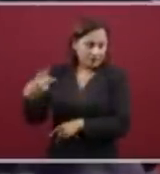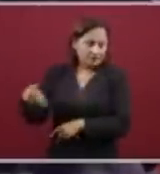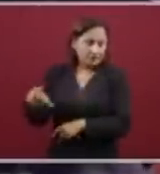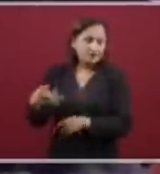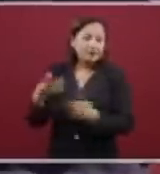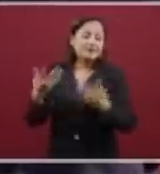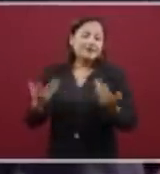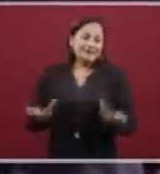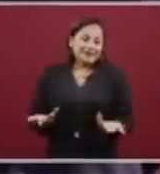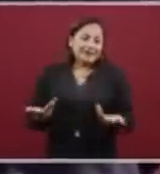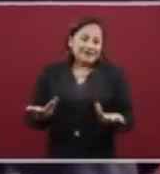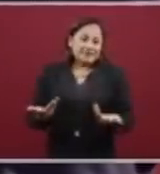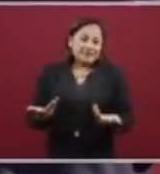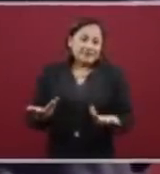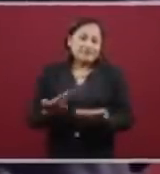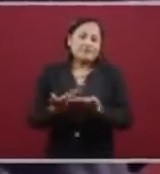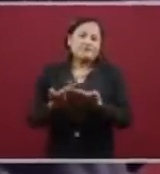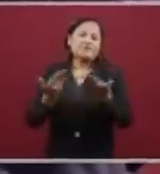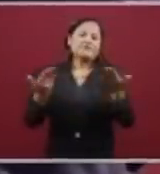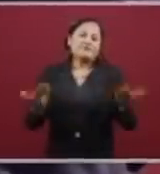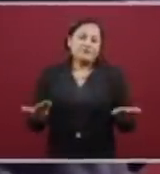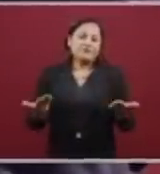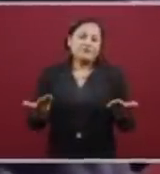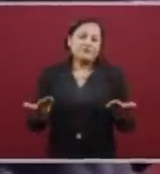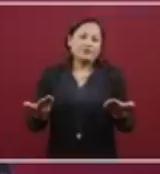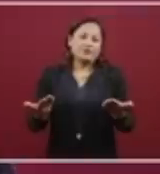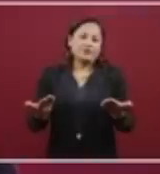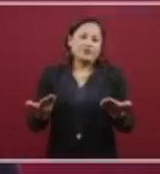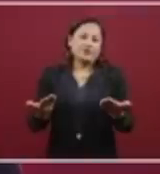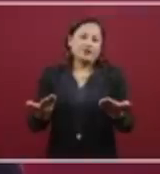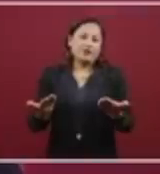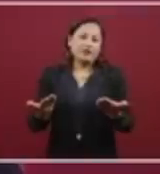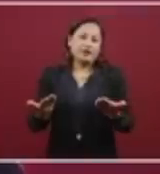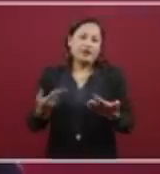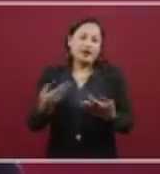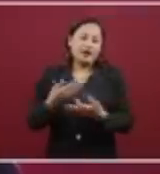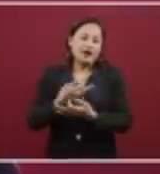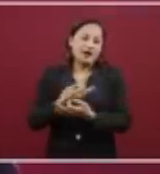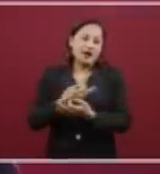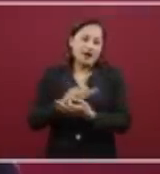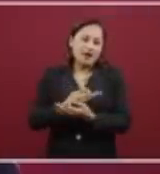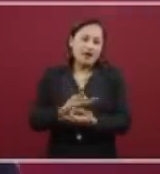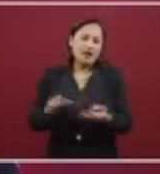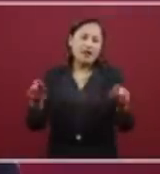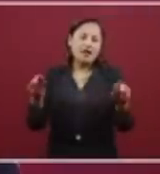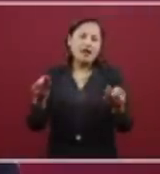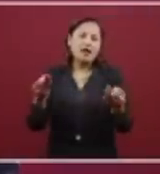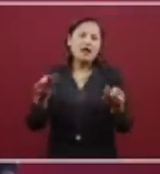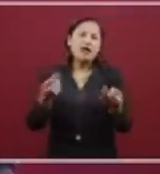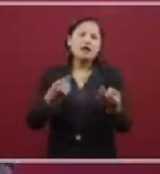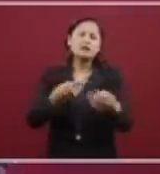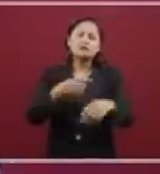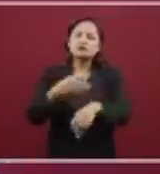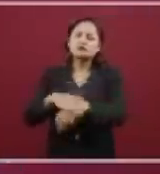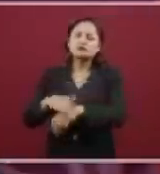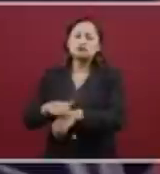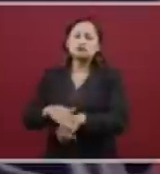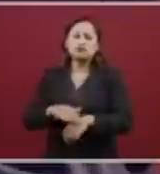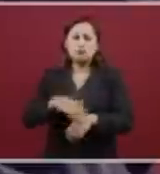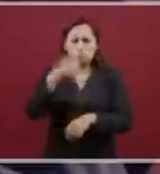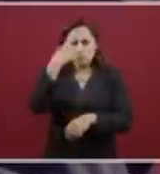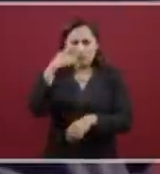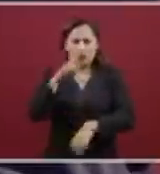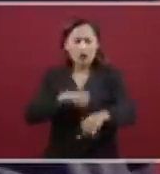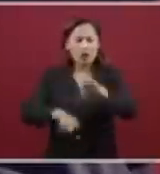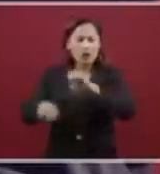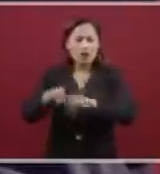sí lanza una convocatoria para comprar papel y resulta que una